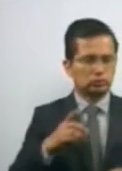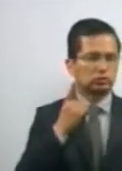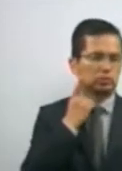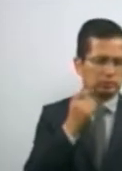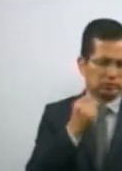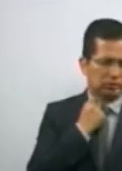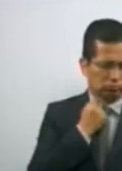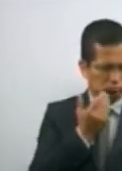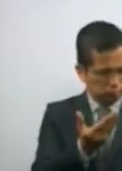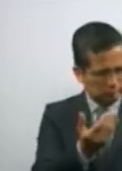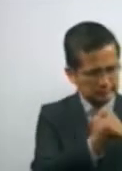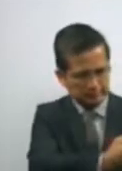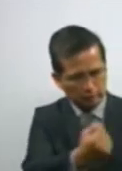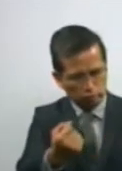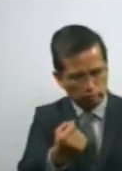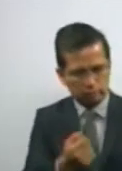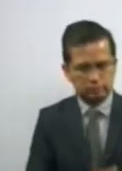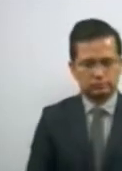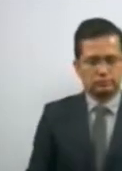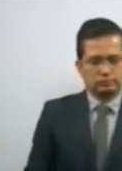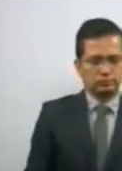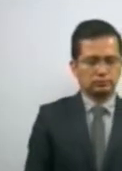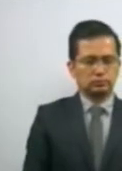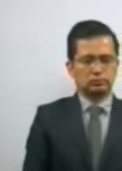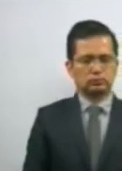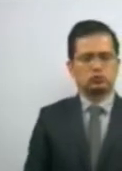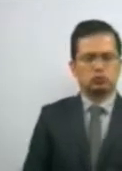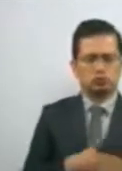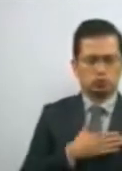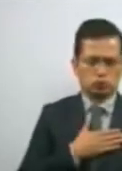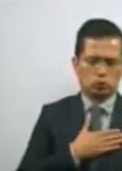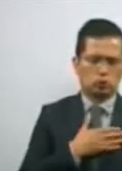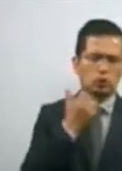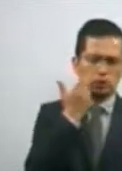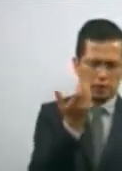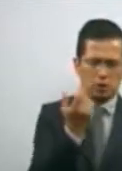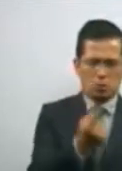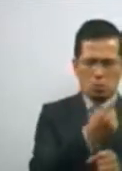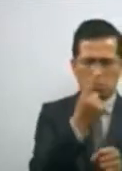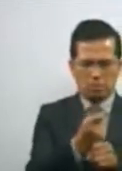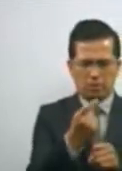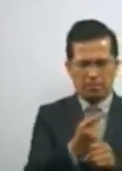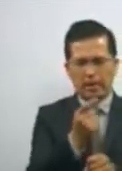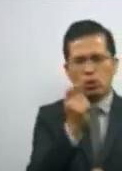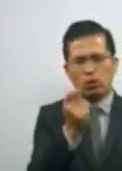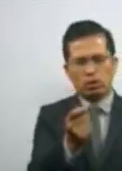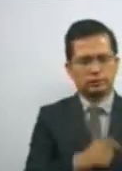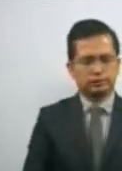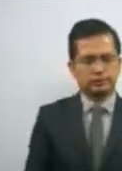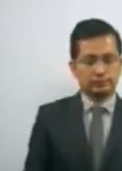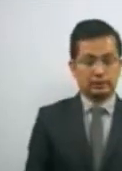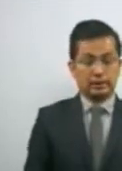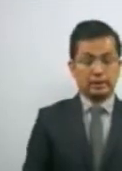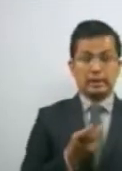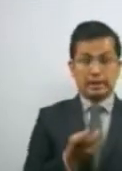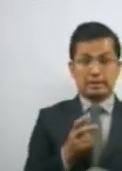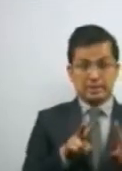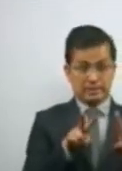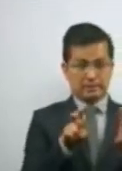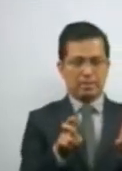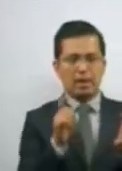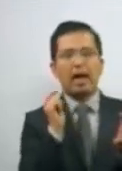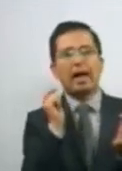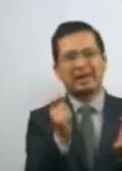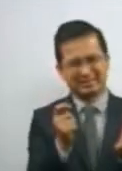permanente. A mí me gustaría empezar por felicitar el que se pueda hablar de este tema, de la agenda electoral.